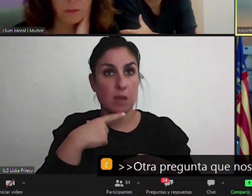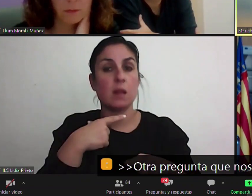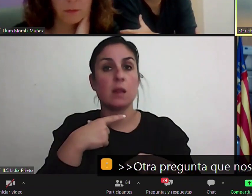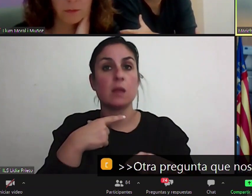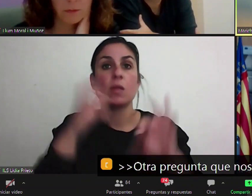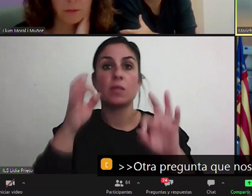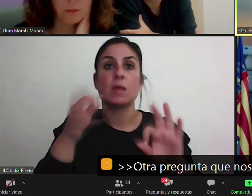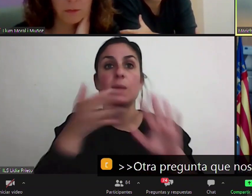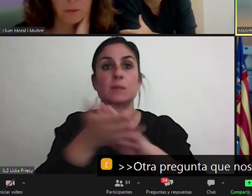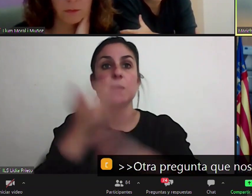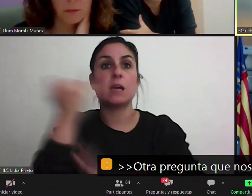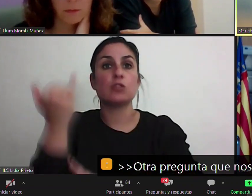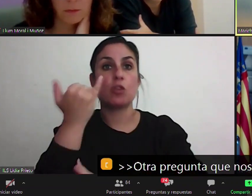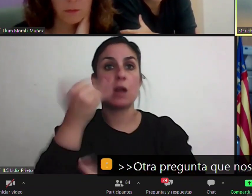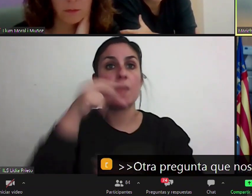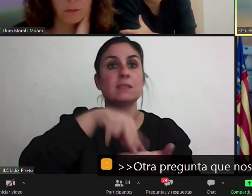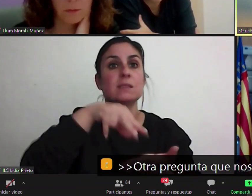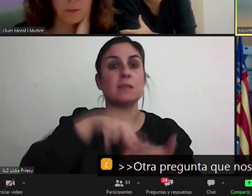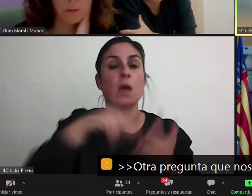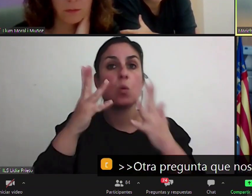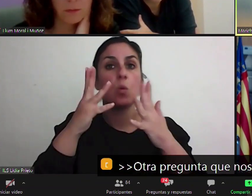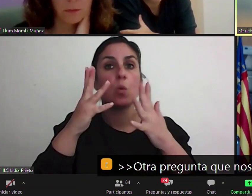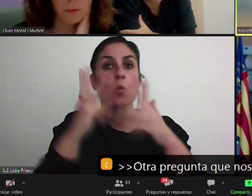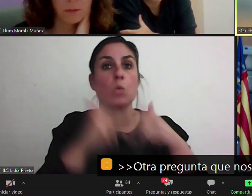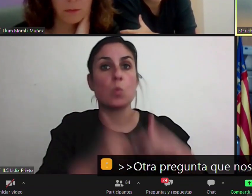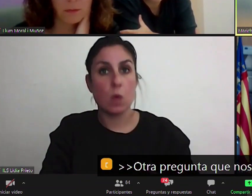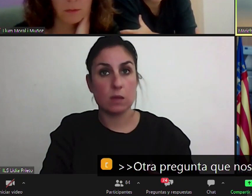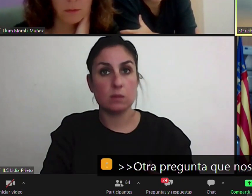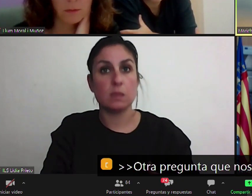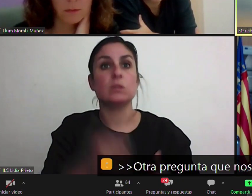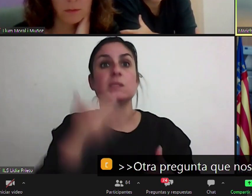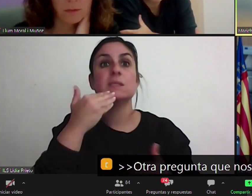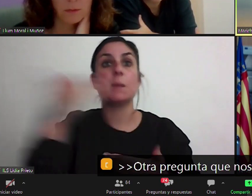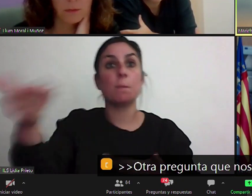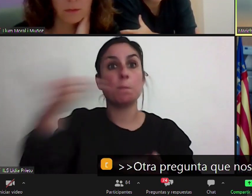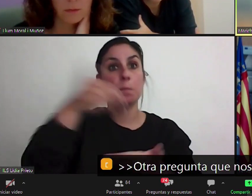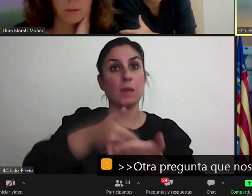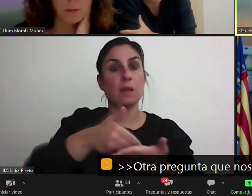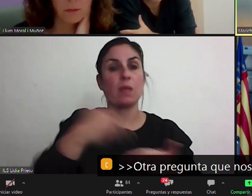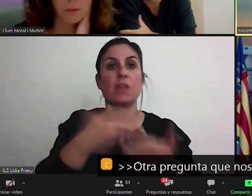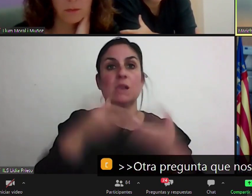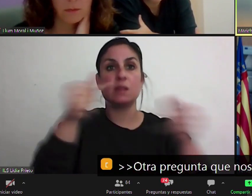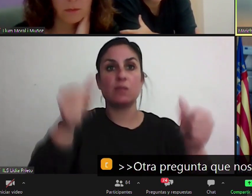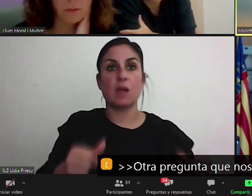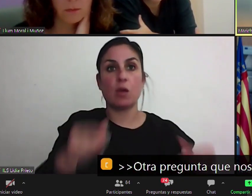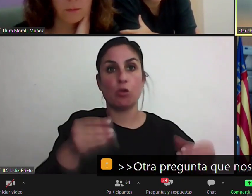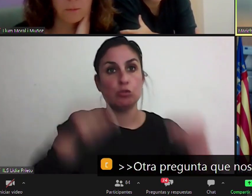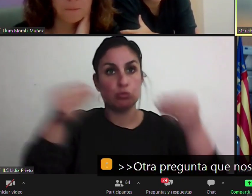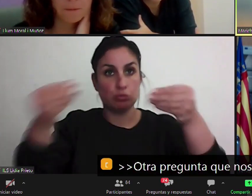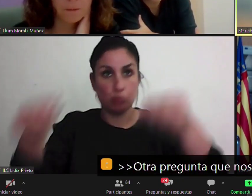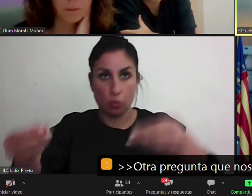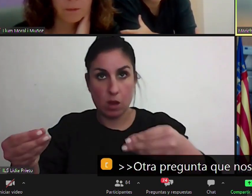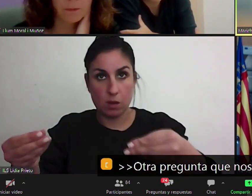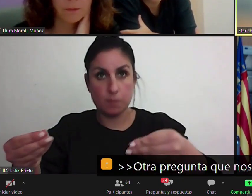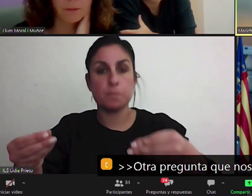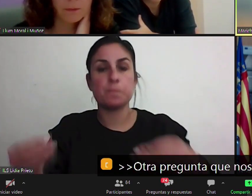asistido para poder comprobar los correos y demás. Se emitirán certificados bajo petición y comprobando que se ha asistido a las jornadas que indiquen,